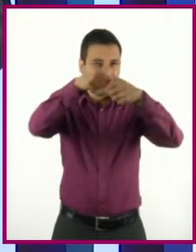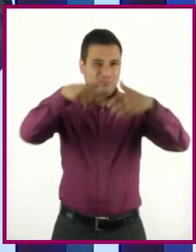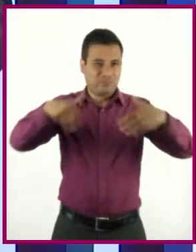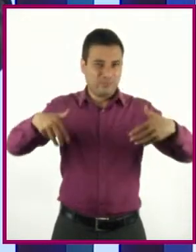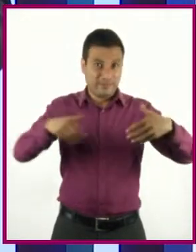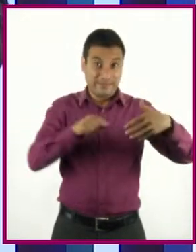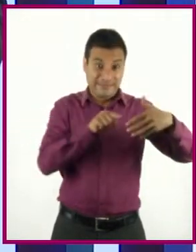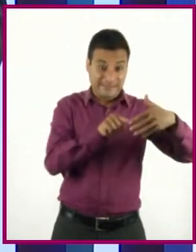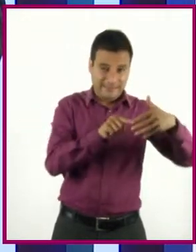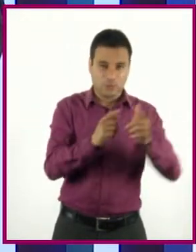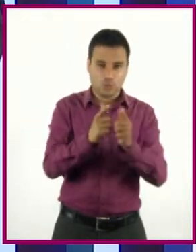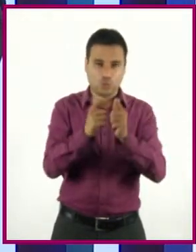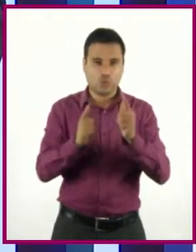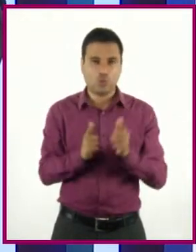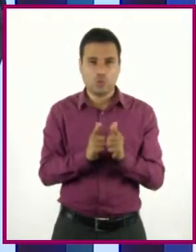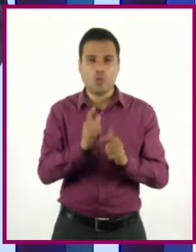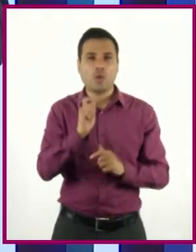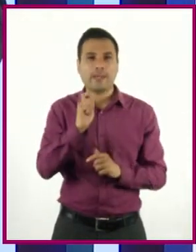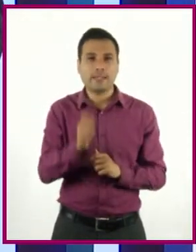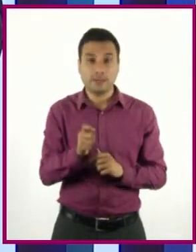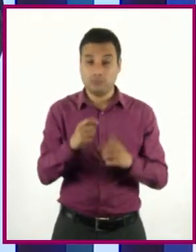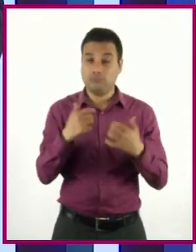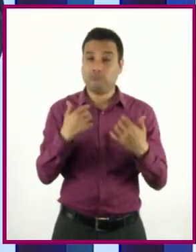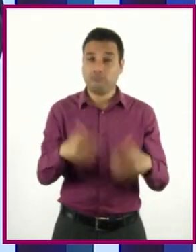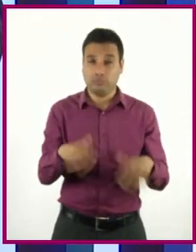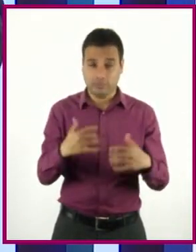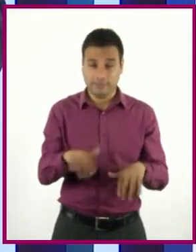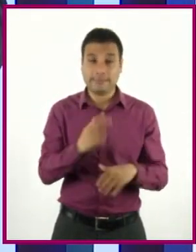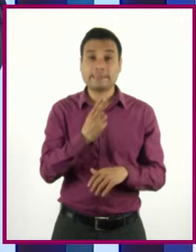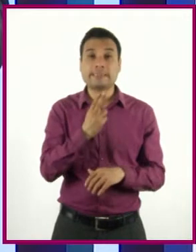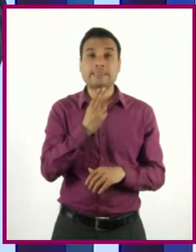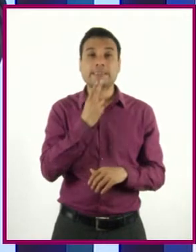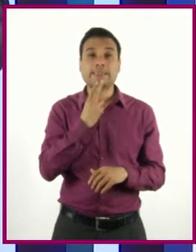representa una poderosa herramienta para describir la